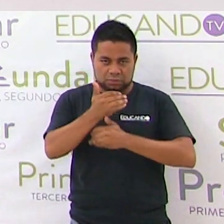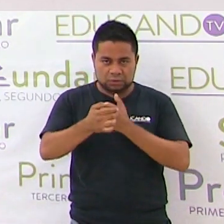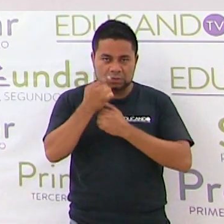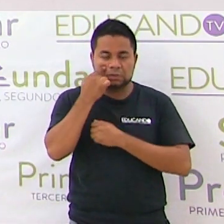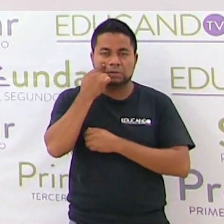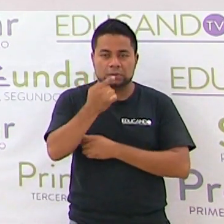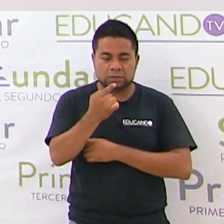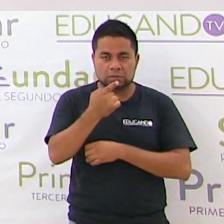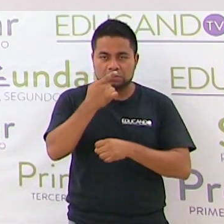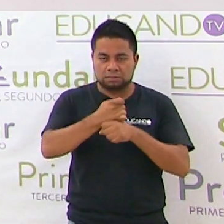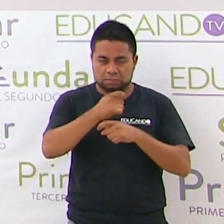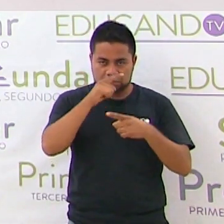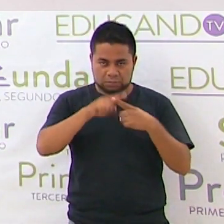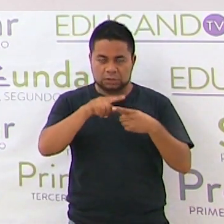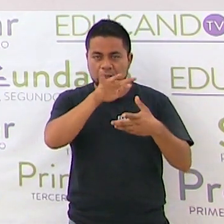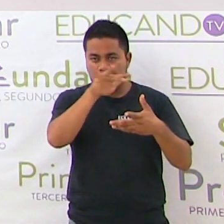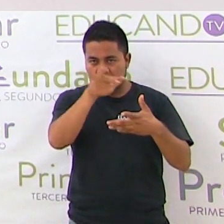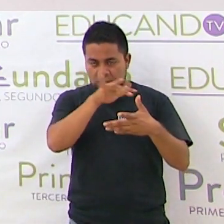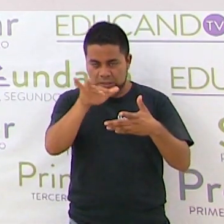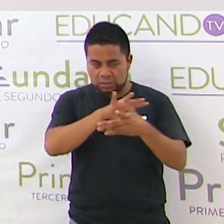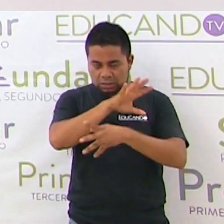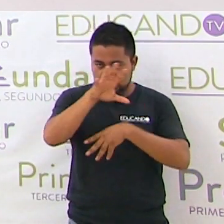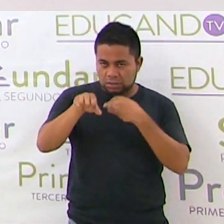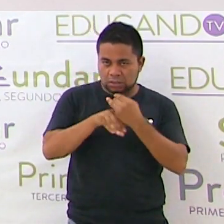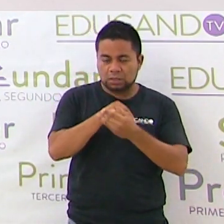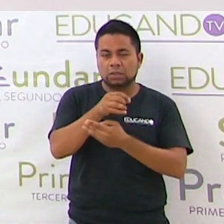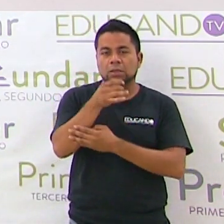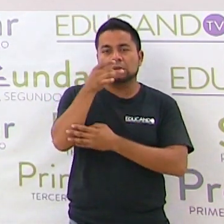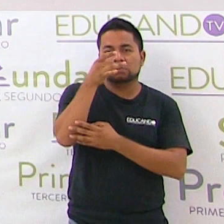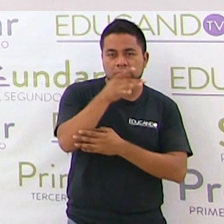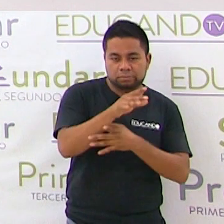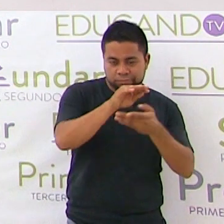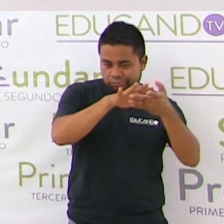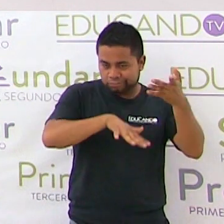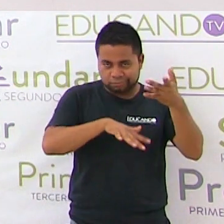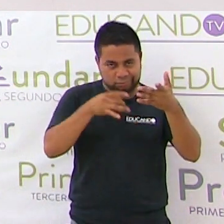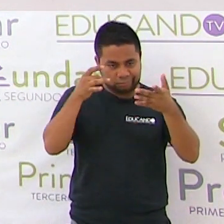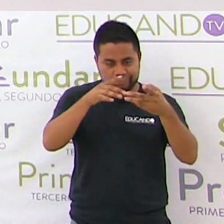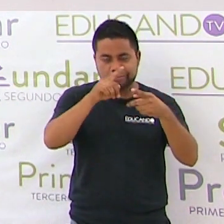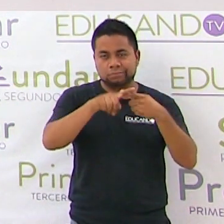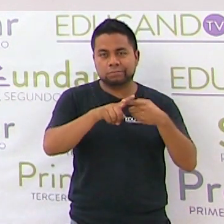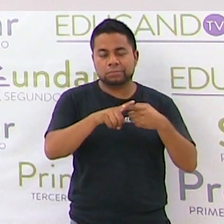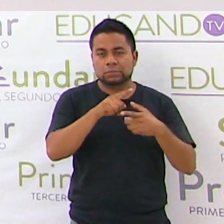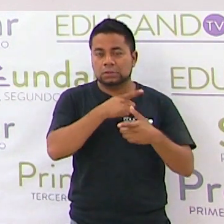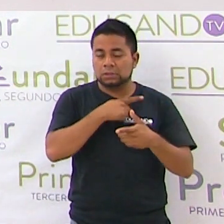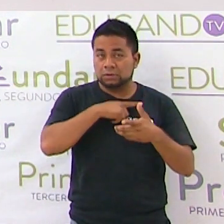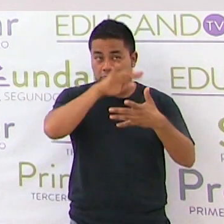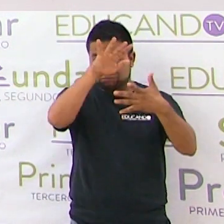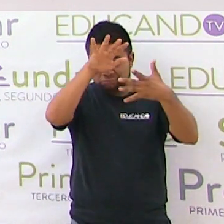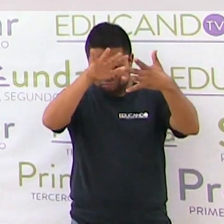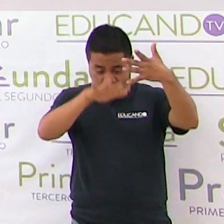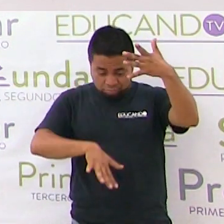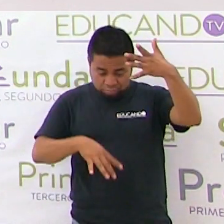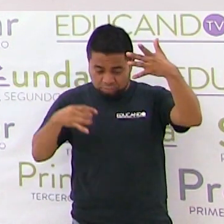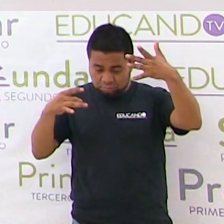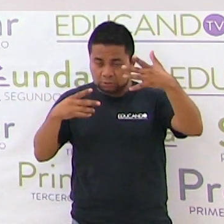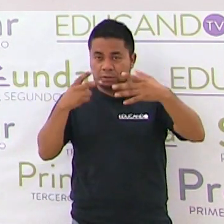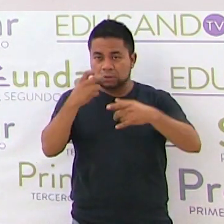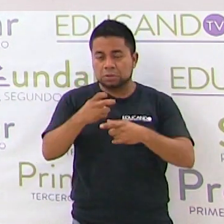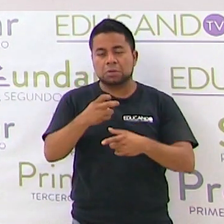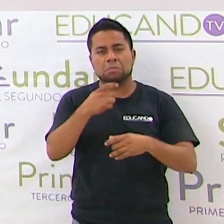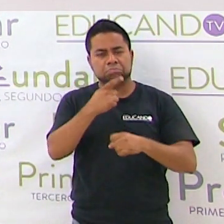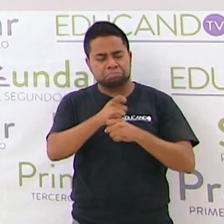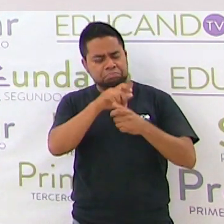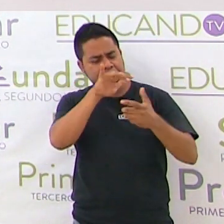bien. Primer paso, leer completamente el texto. Tenemos que leerlo todo, porque con esa primera lectura